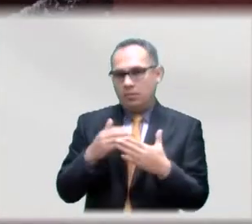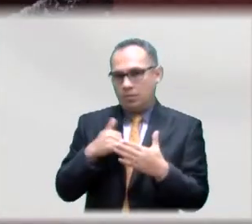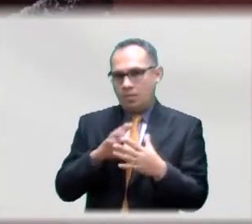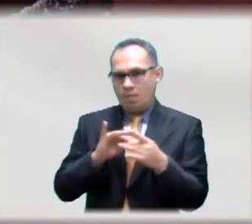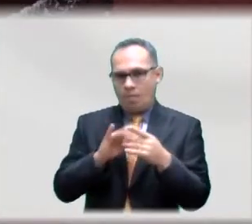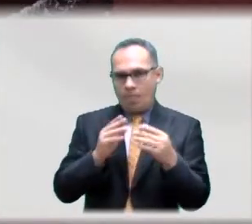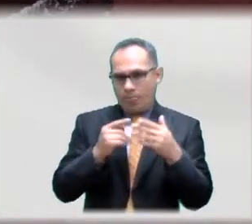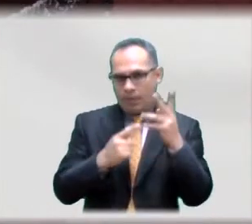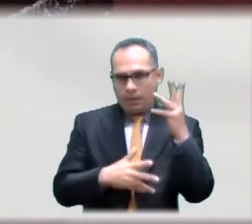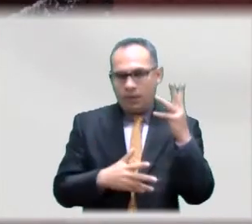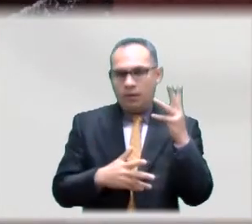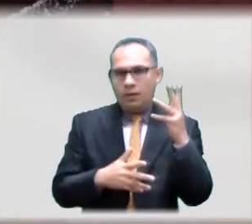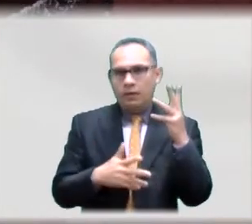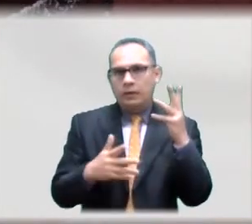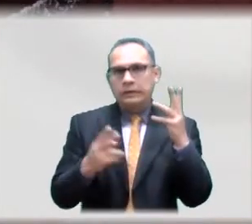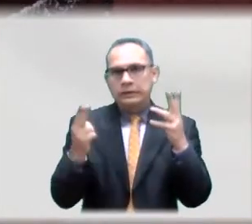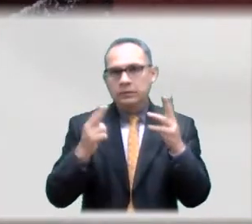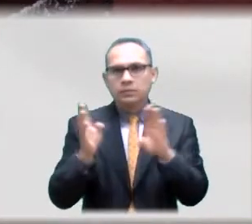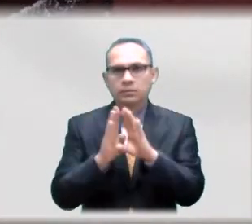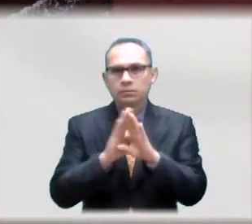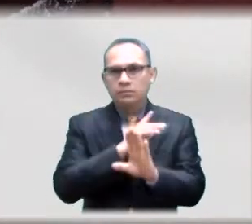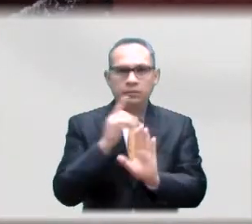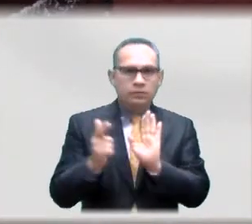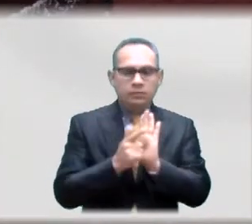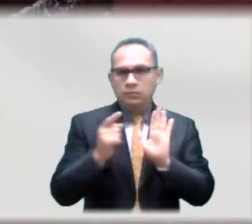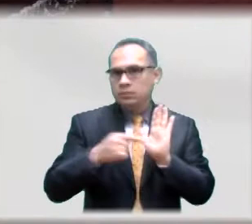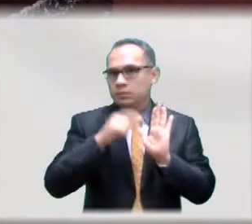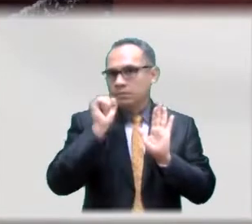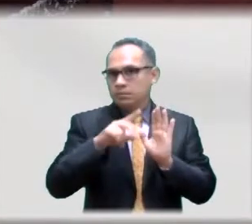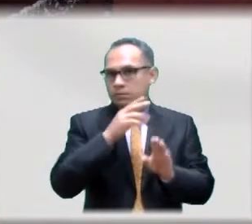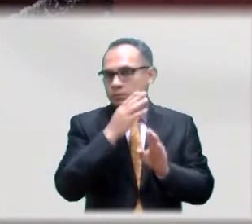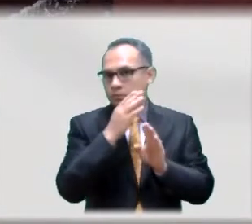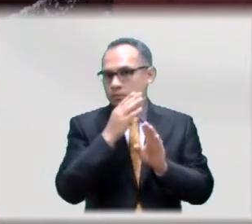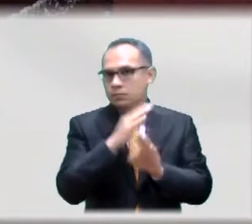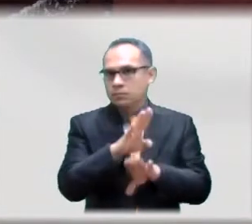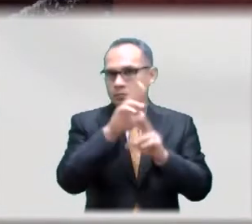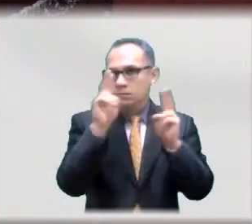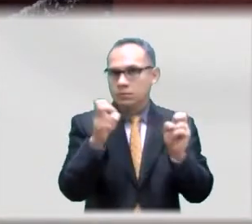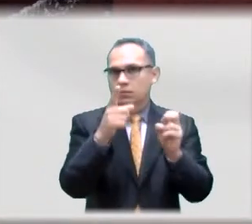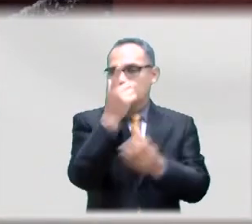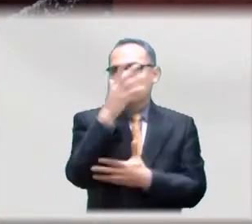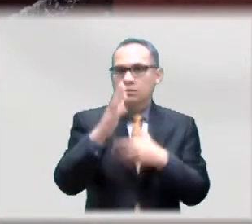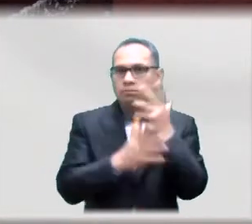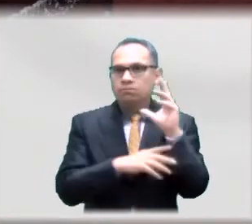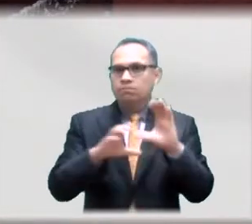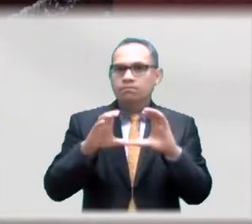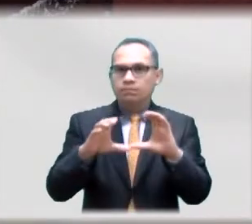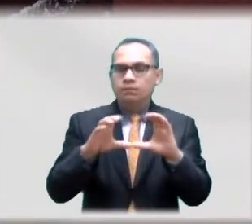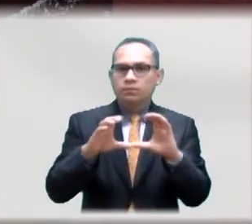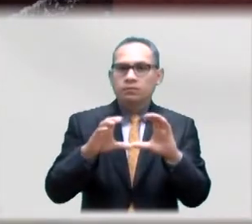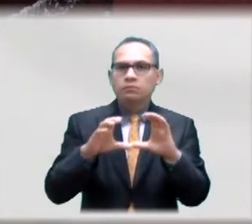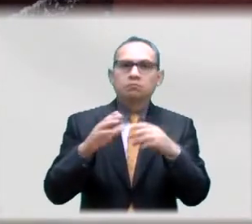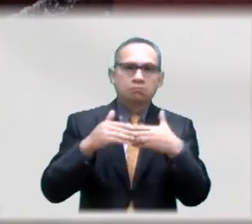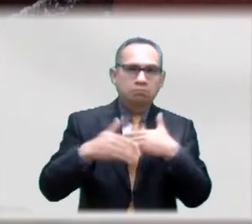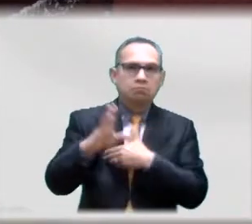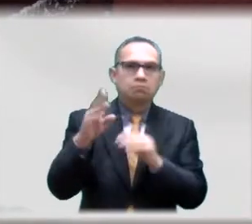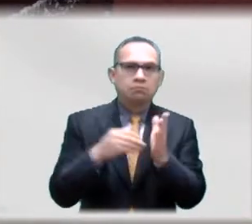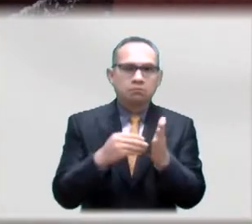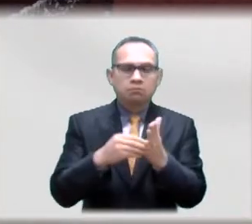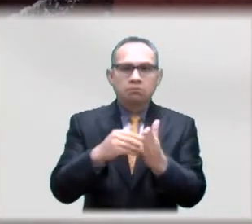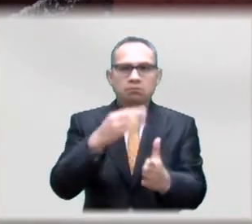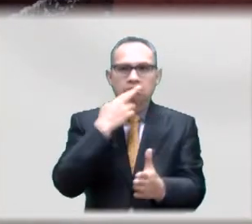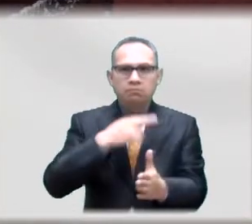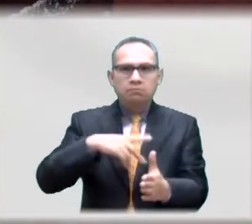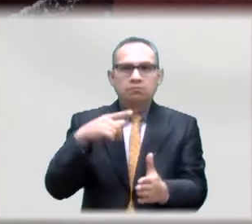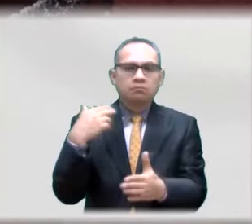se torna necesario fortalecer el marco jurídico a fin de preservar nuestros bosques y evitar el indebido cambio de uso de